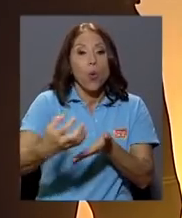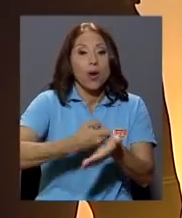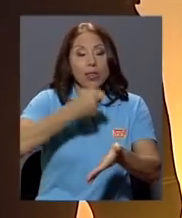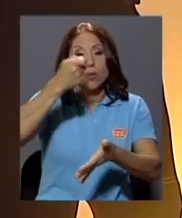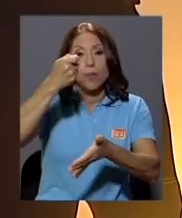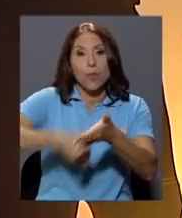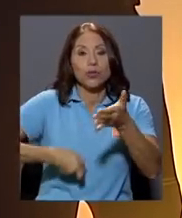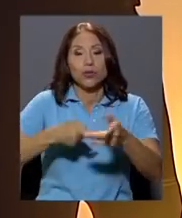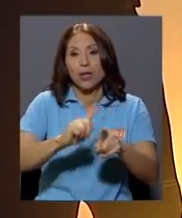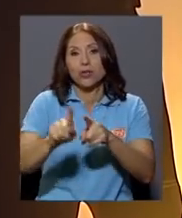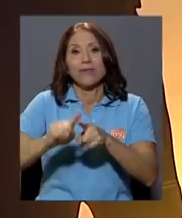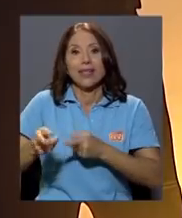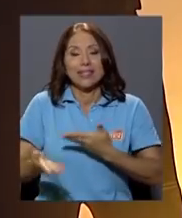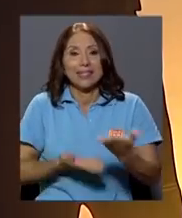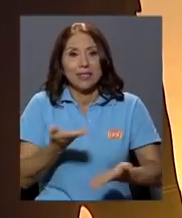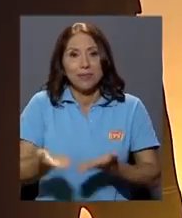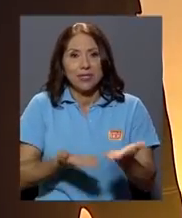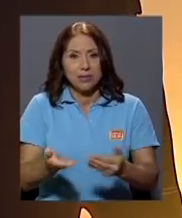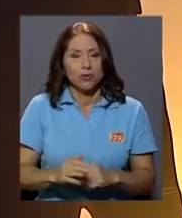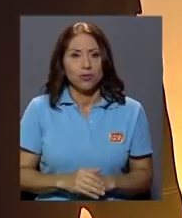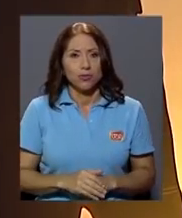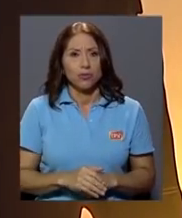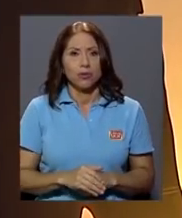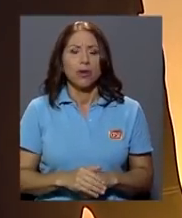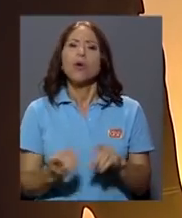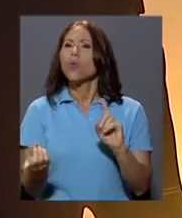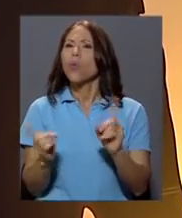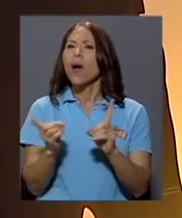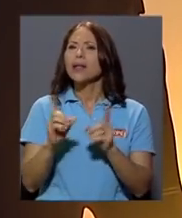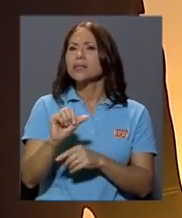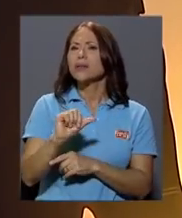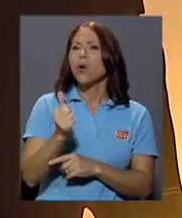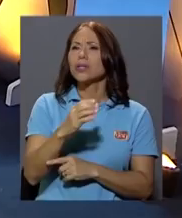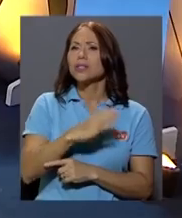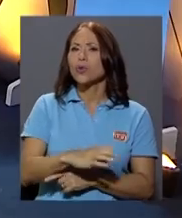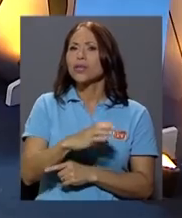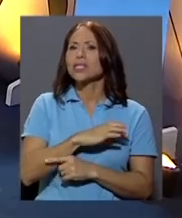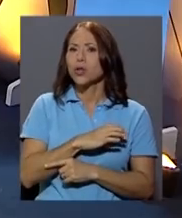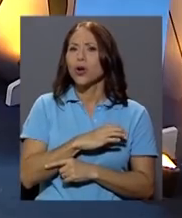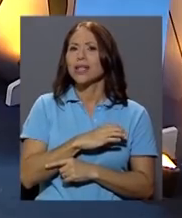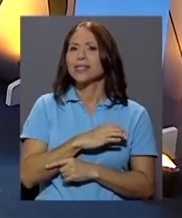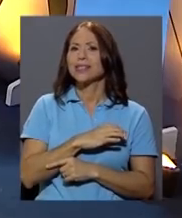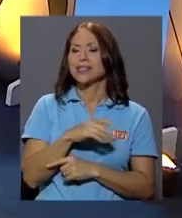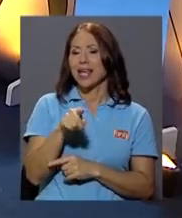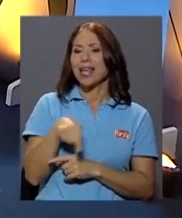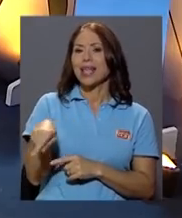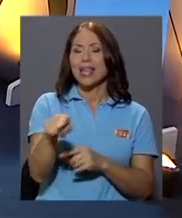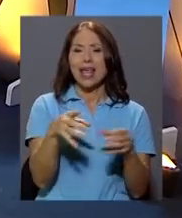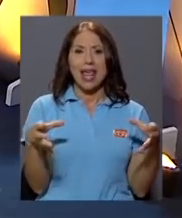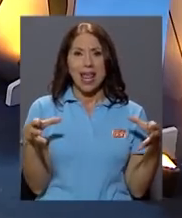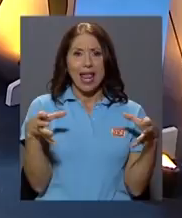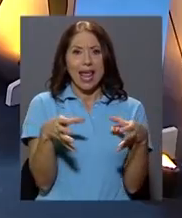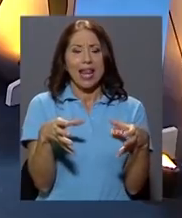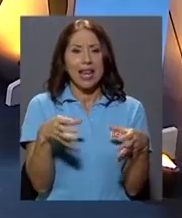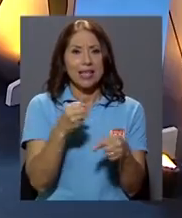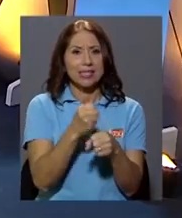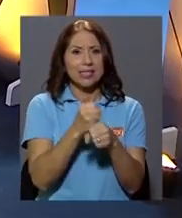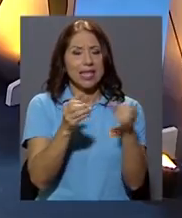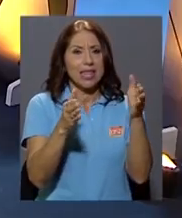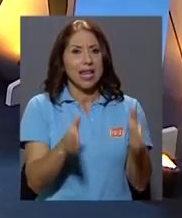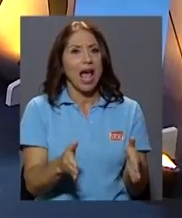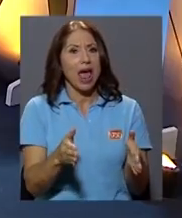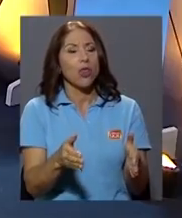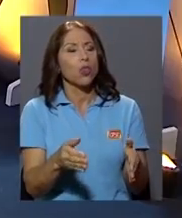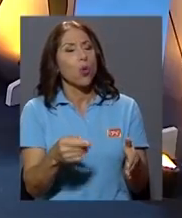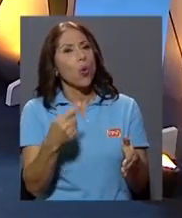servicios. ¿Cuáles son las otras condiciones en las que el sindicato encontraría escenarios de que usted llamó